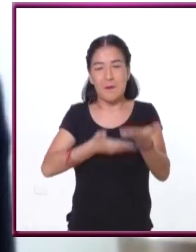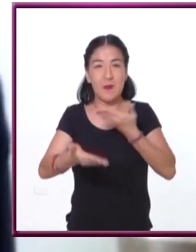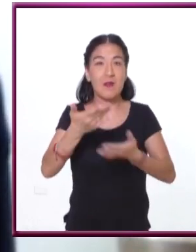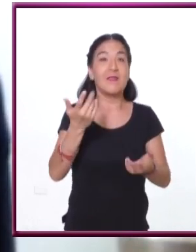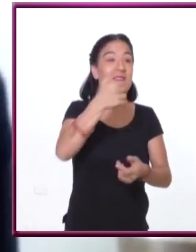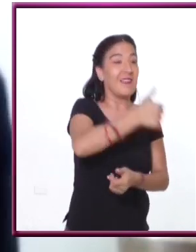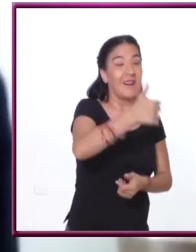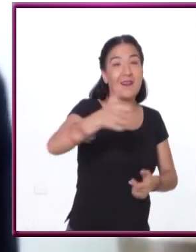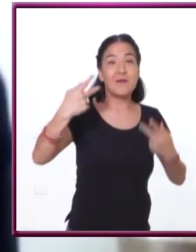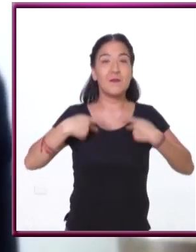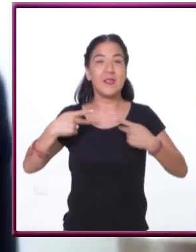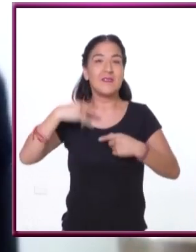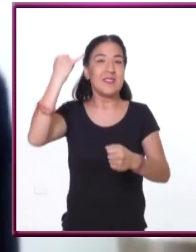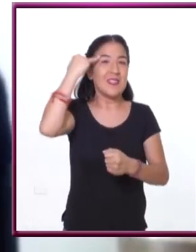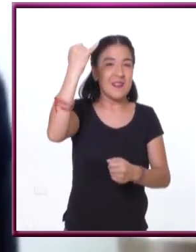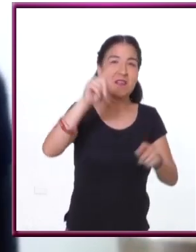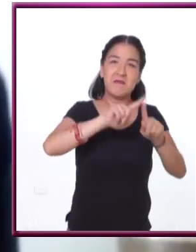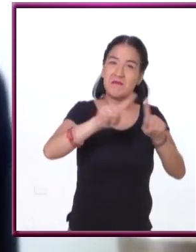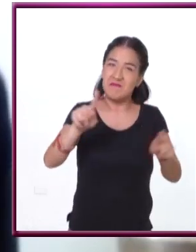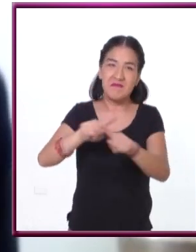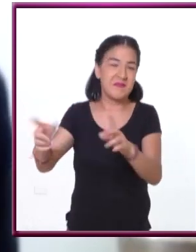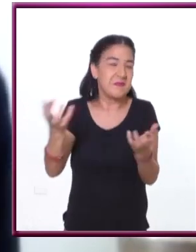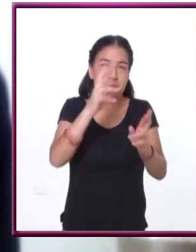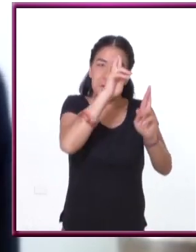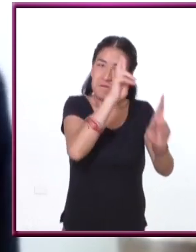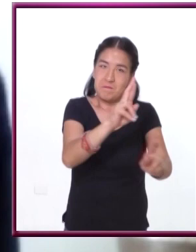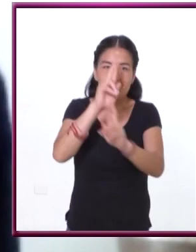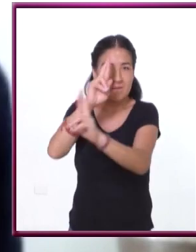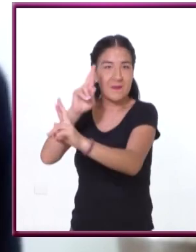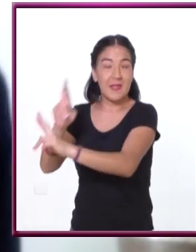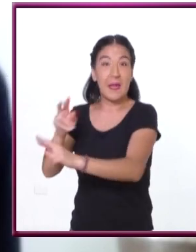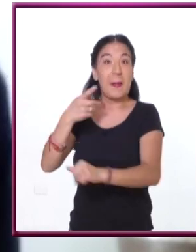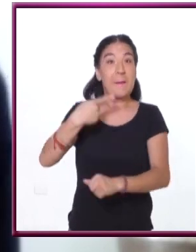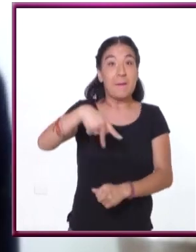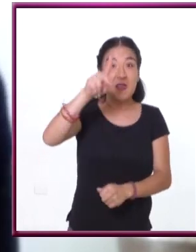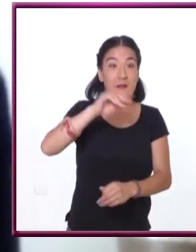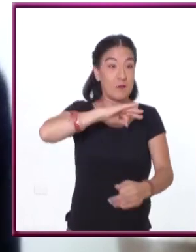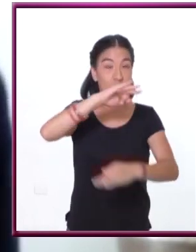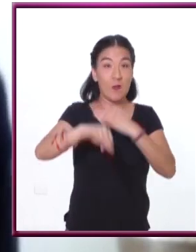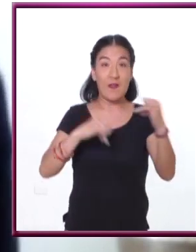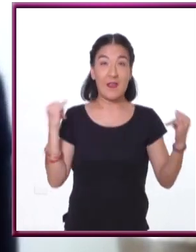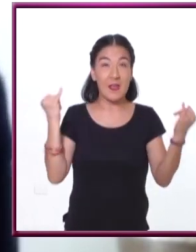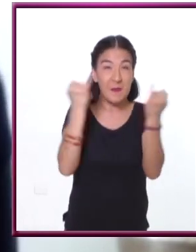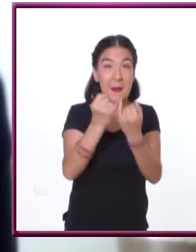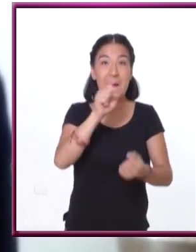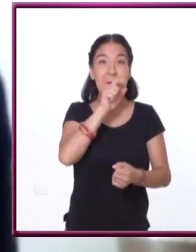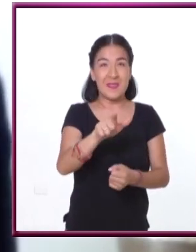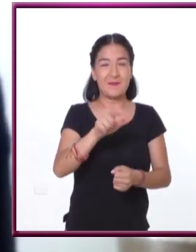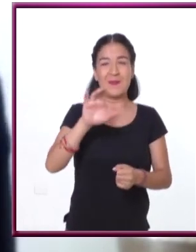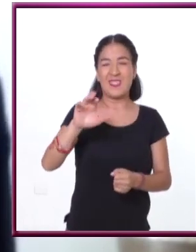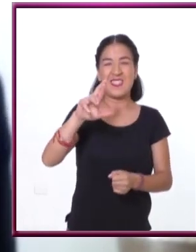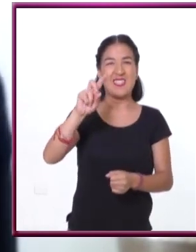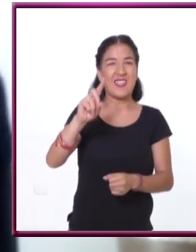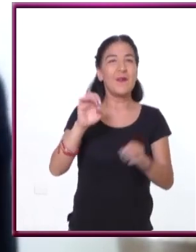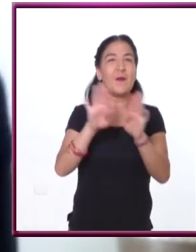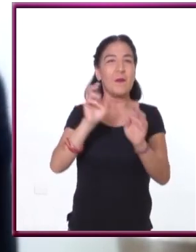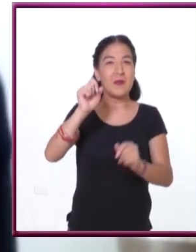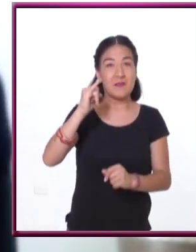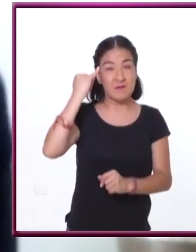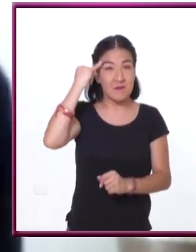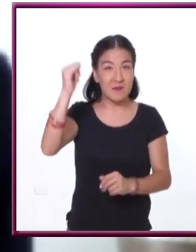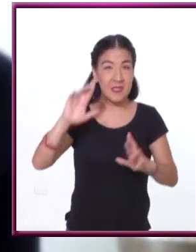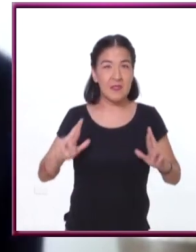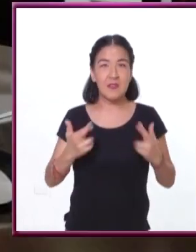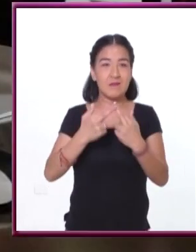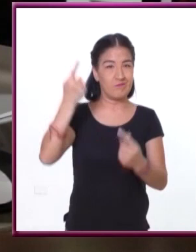credo religioso, asunto muy respetable desde luego, pero no todas tenemos el mismo credo, no todas nos podemos someter a los